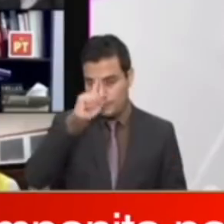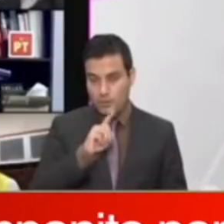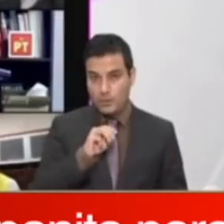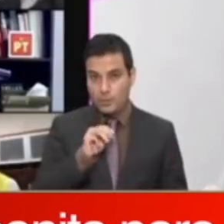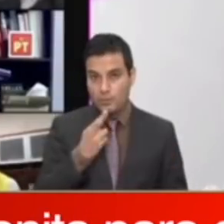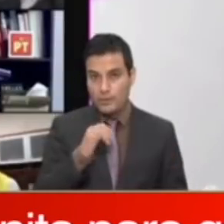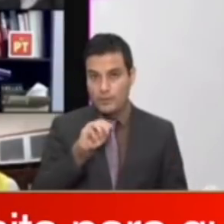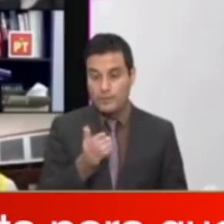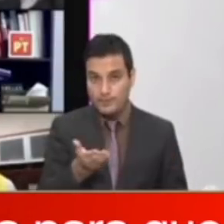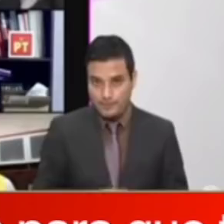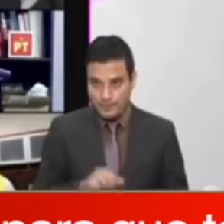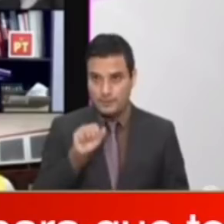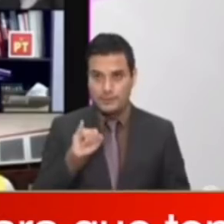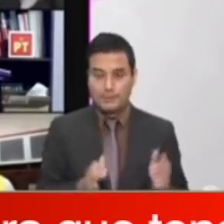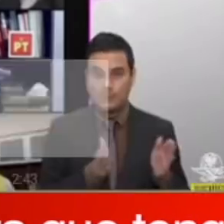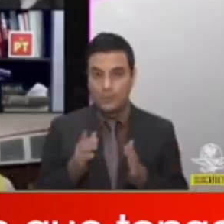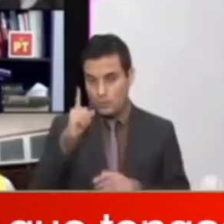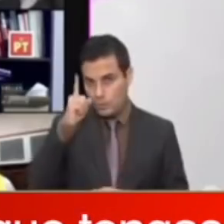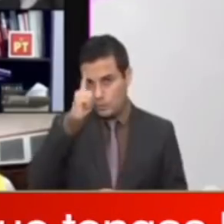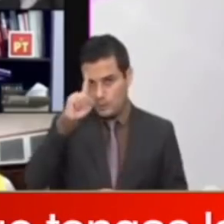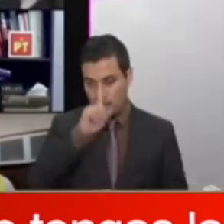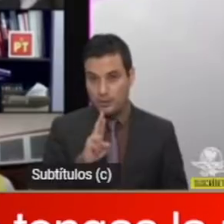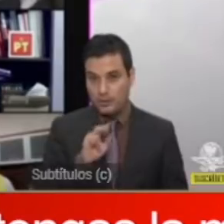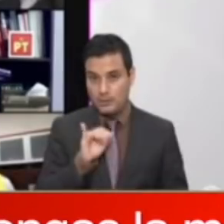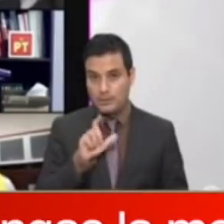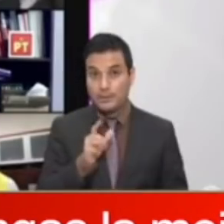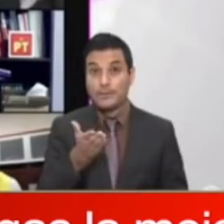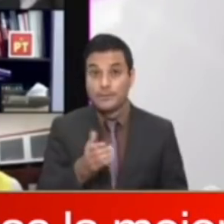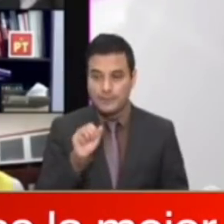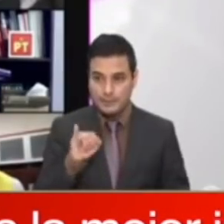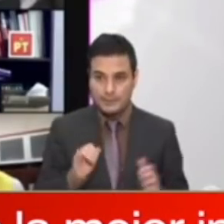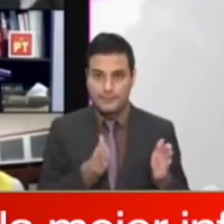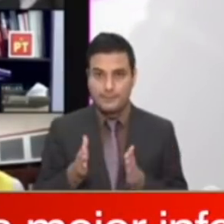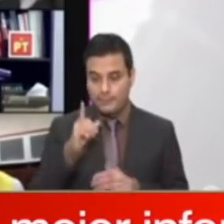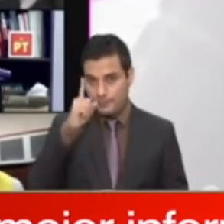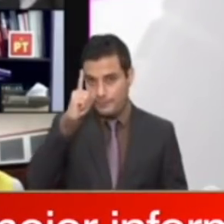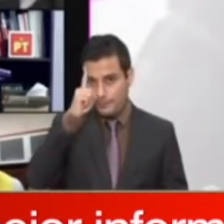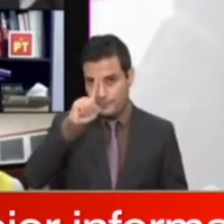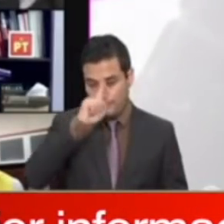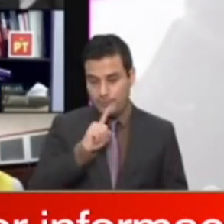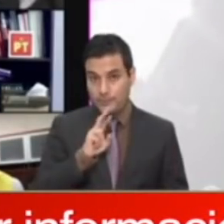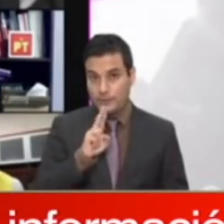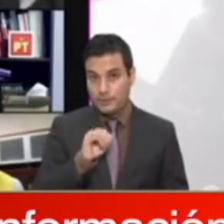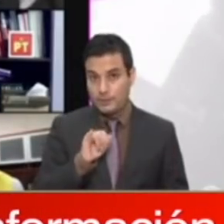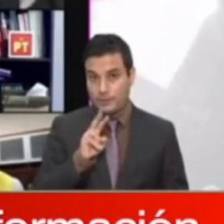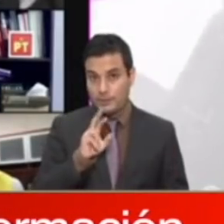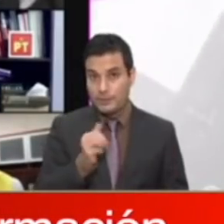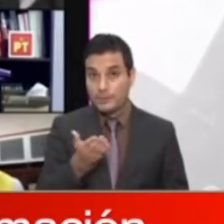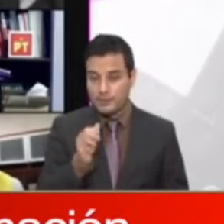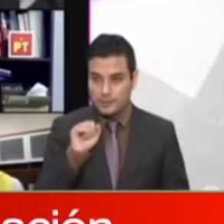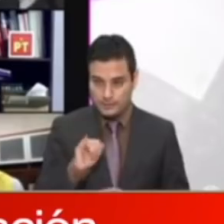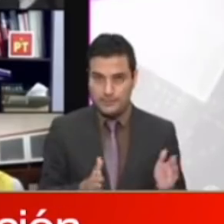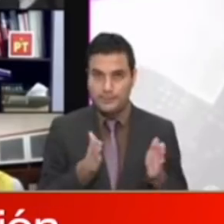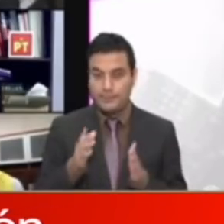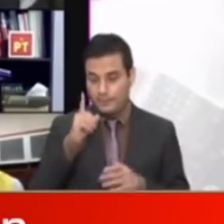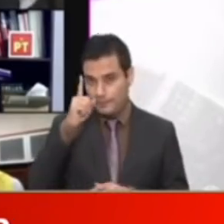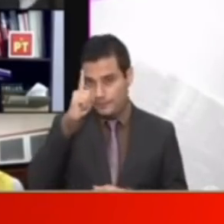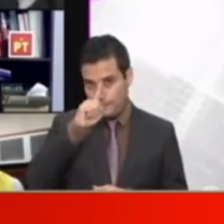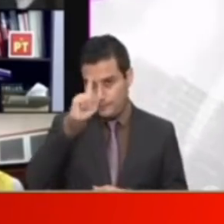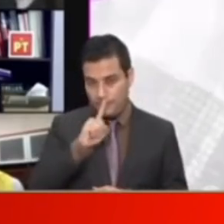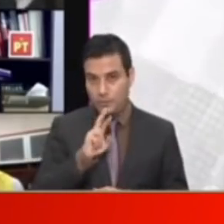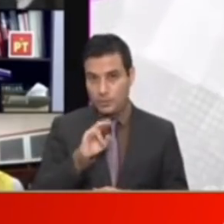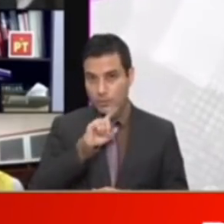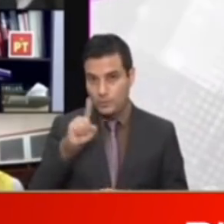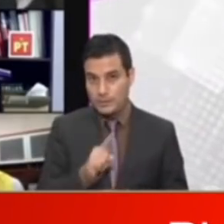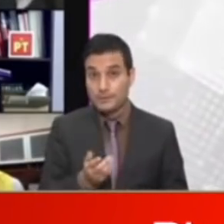Ciro Murayama, a favor. Con 6 votos a favor y 5 en contra, consejeros del INE resolvieron sancionar a Félix Salgado Macedonio con la cancelación del